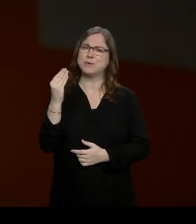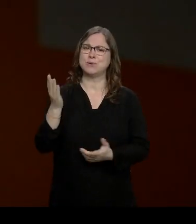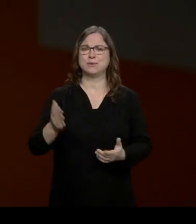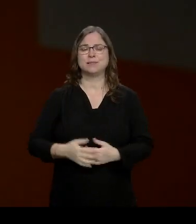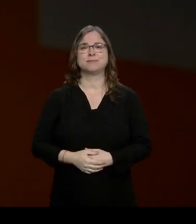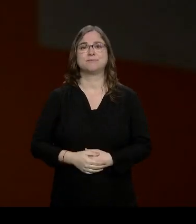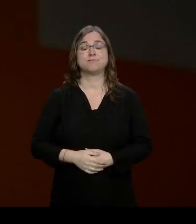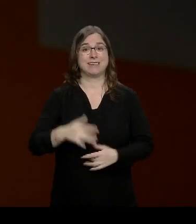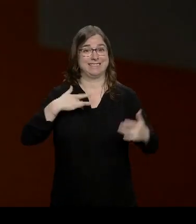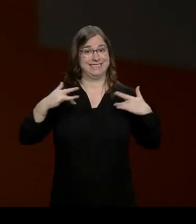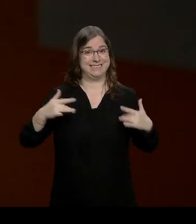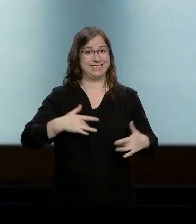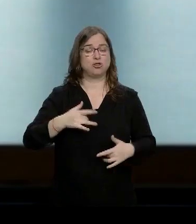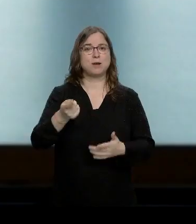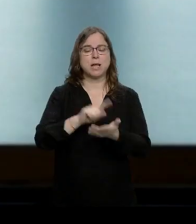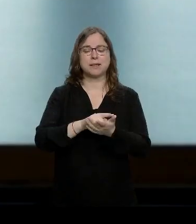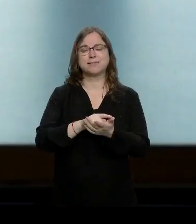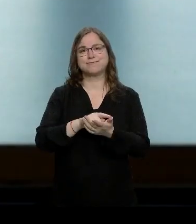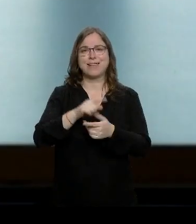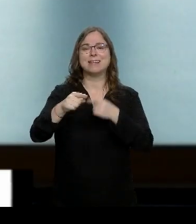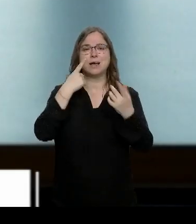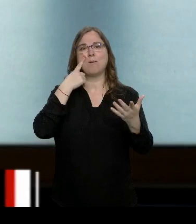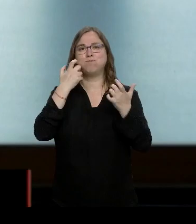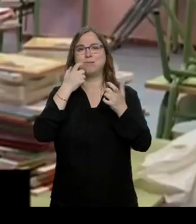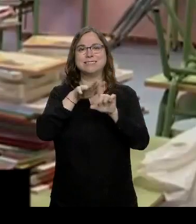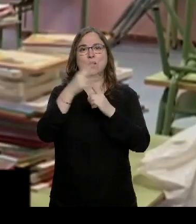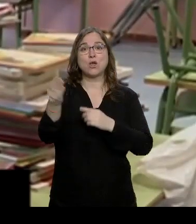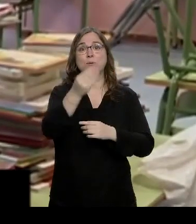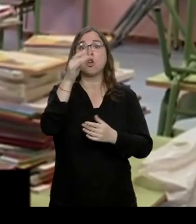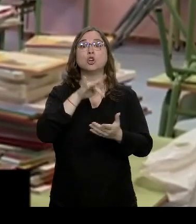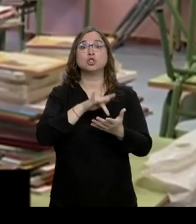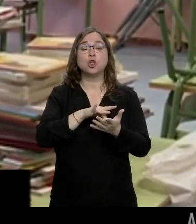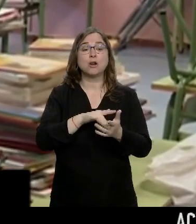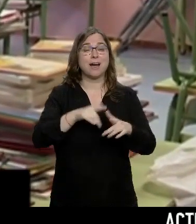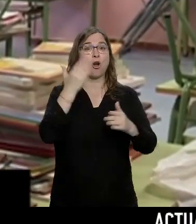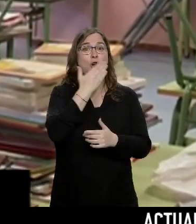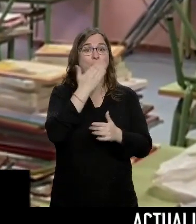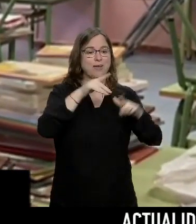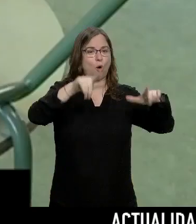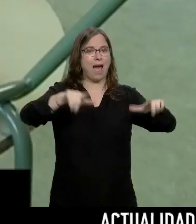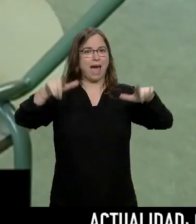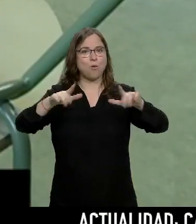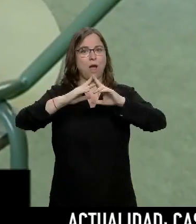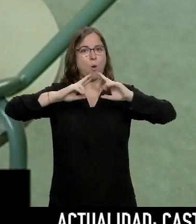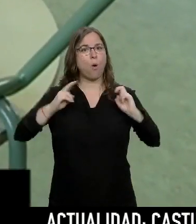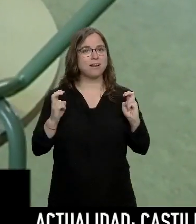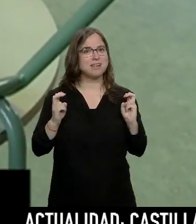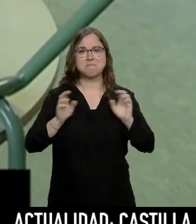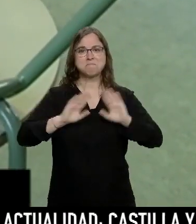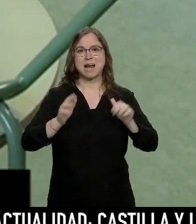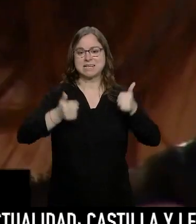Y otro síntoma más de que la situación mejora es que no se han registrado nuevas aulas en cuarentena en Castilla y León. En los